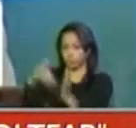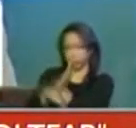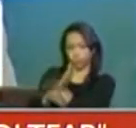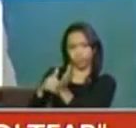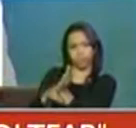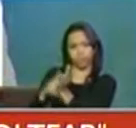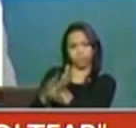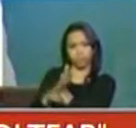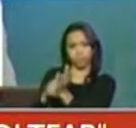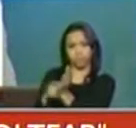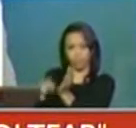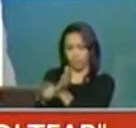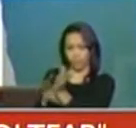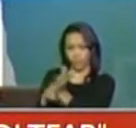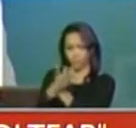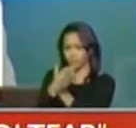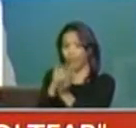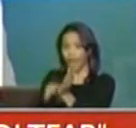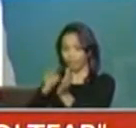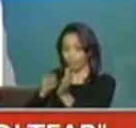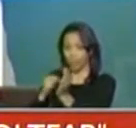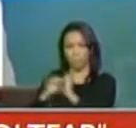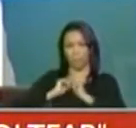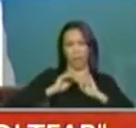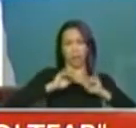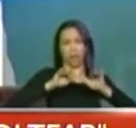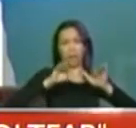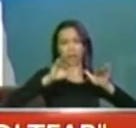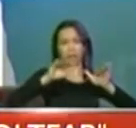forma seletiva. Cuando las delaciones son tornadas públicas de manera selectiva